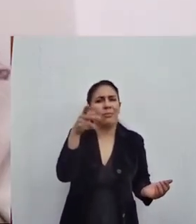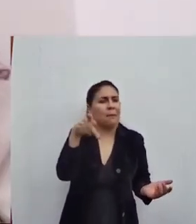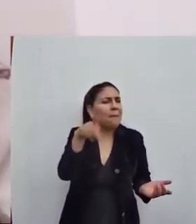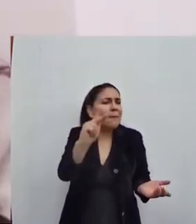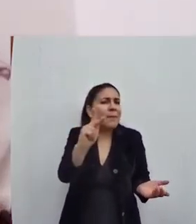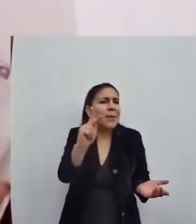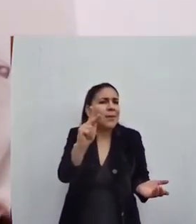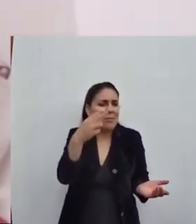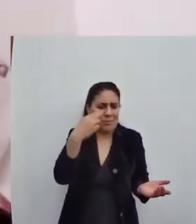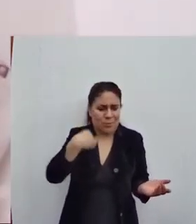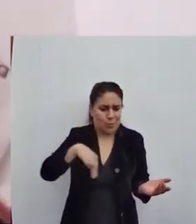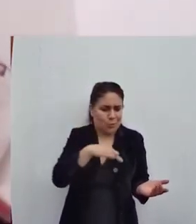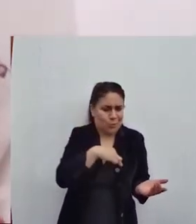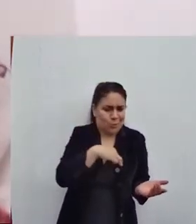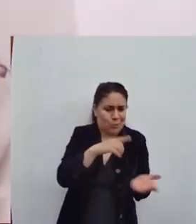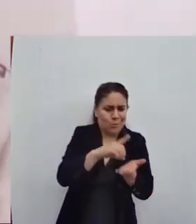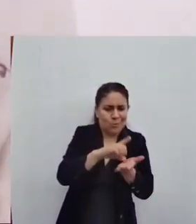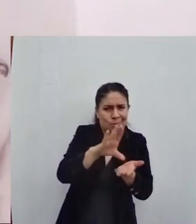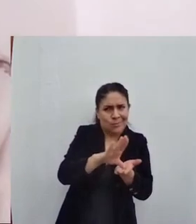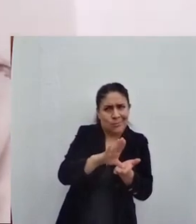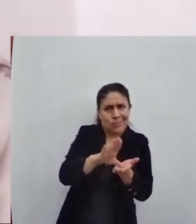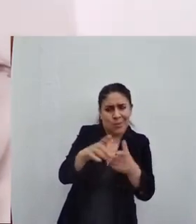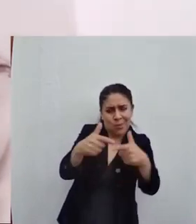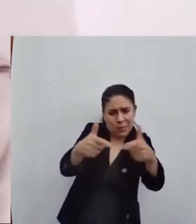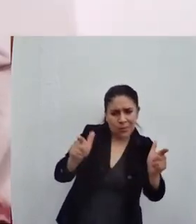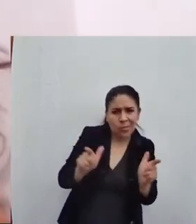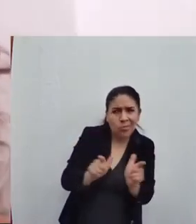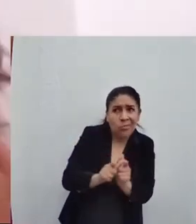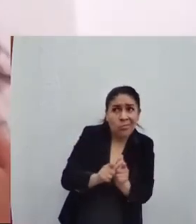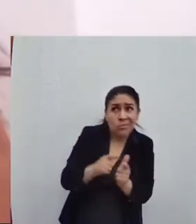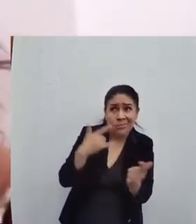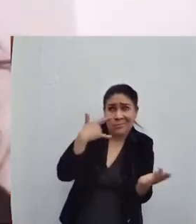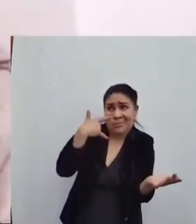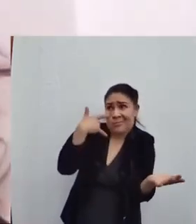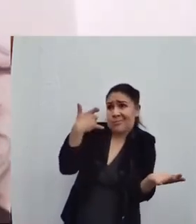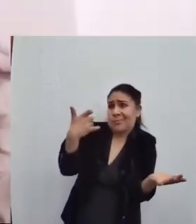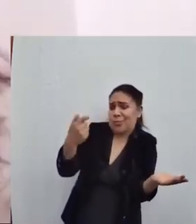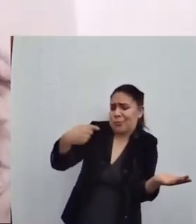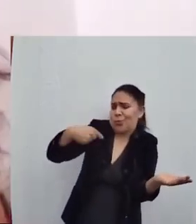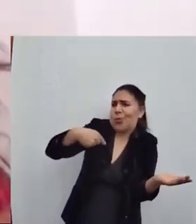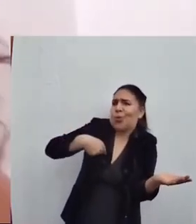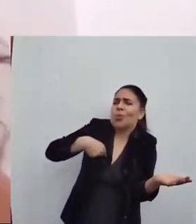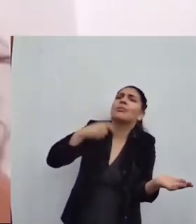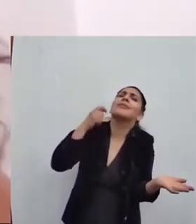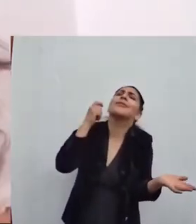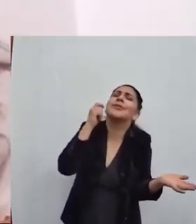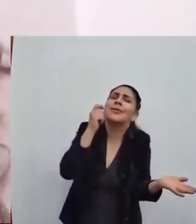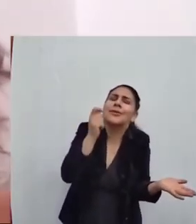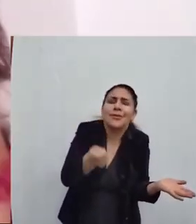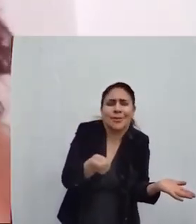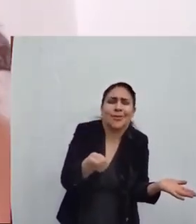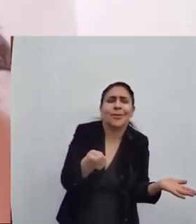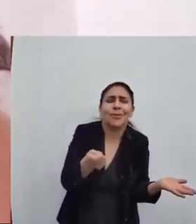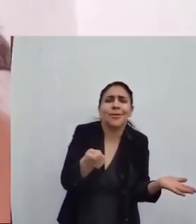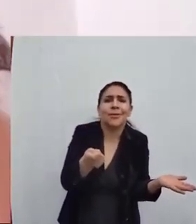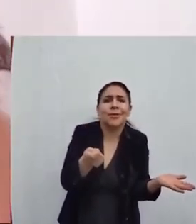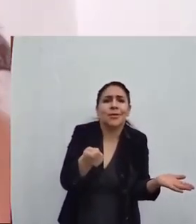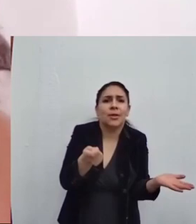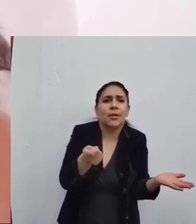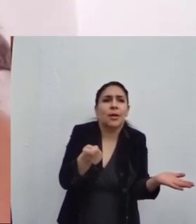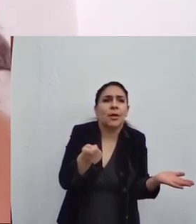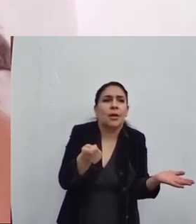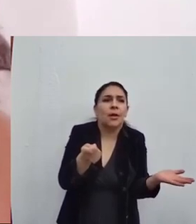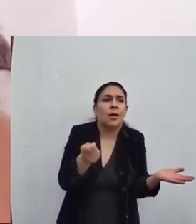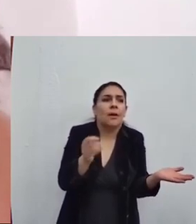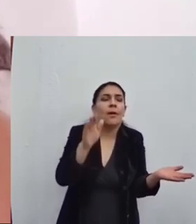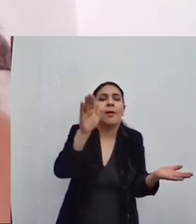en nada. Y creo que tenemos que accionar y verdaderamente bajar, o sea, bajar el nivel. Suena